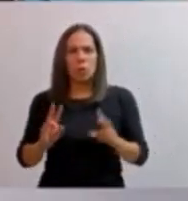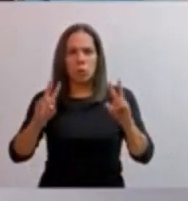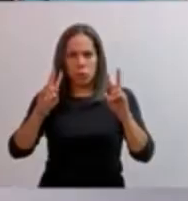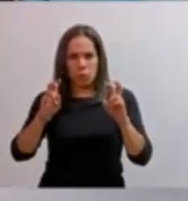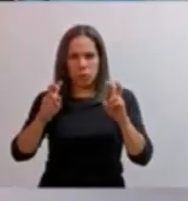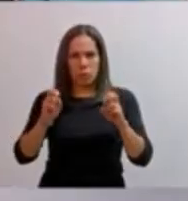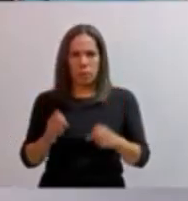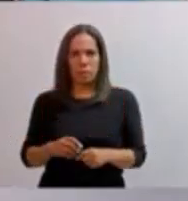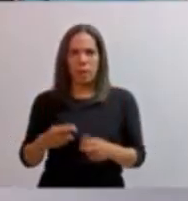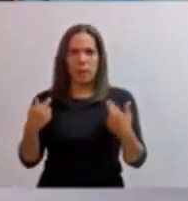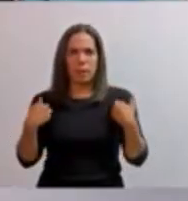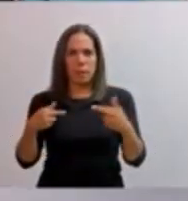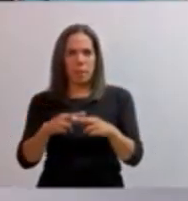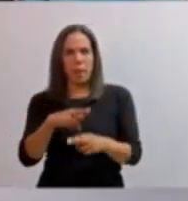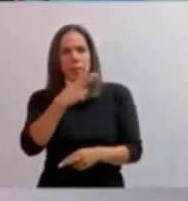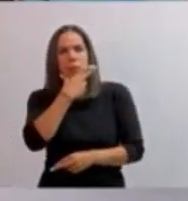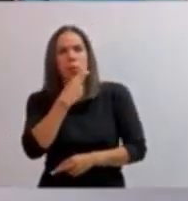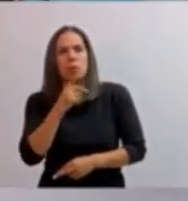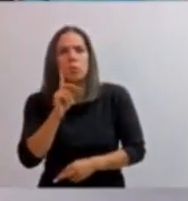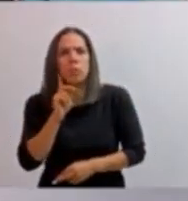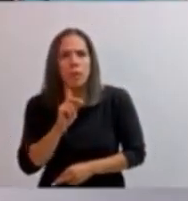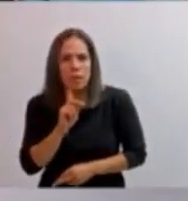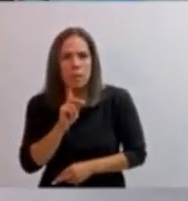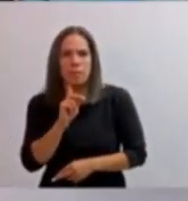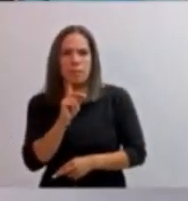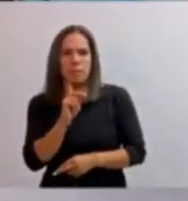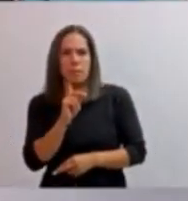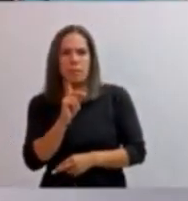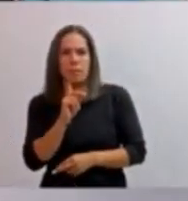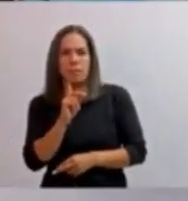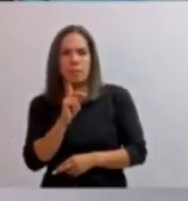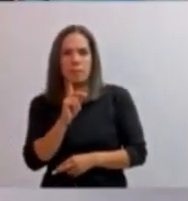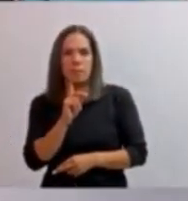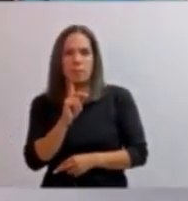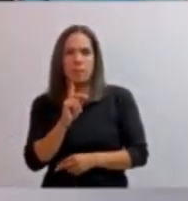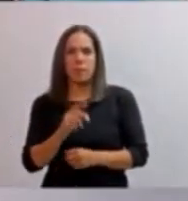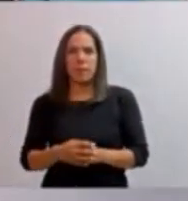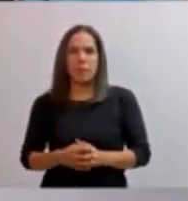decía, es importante que los maestros